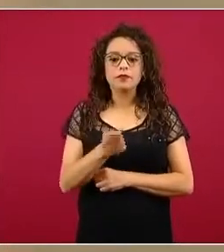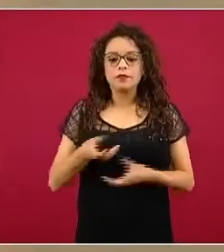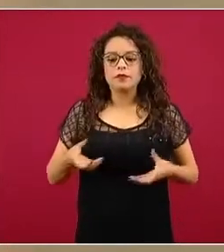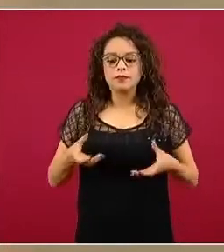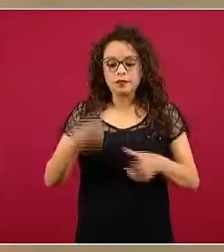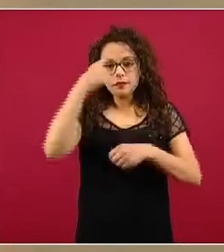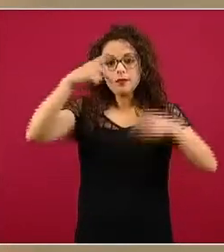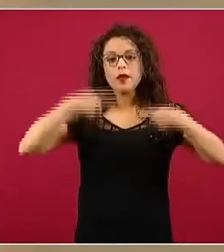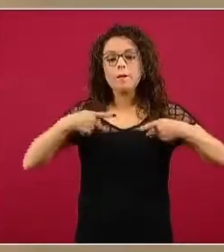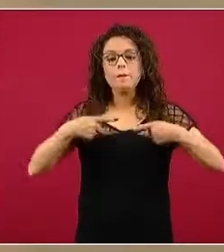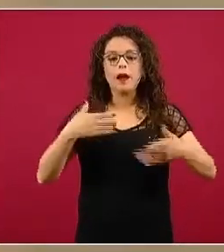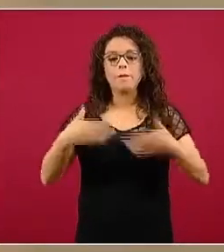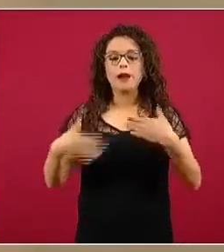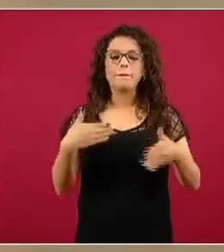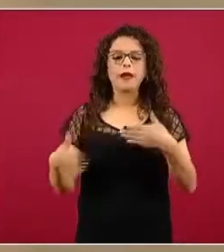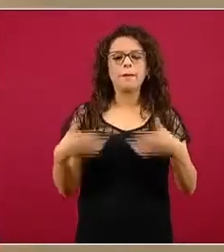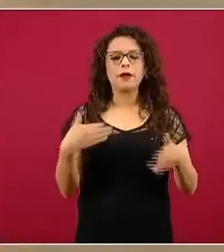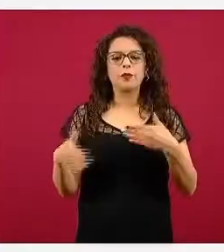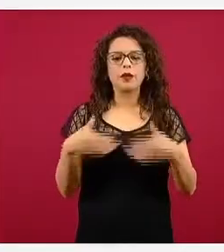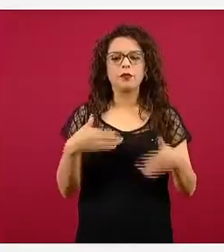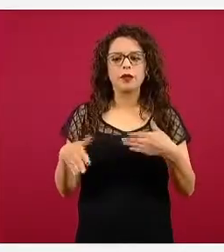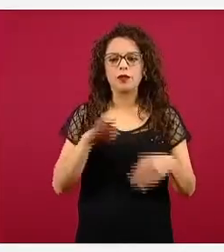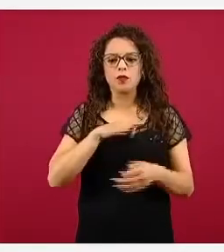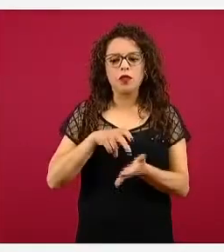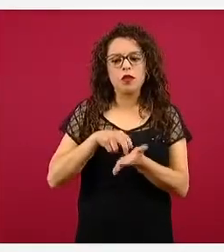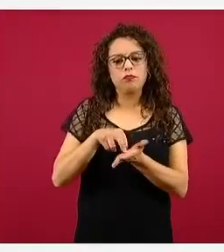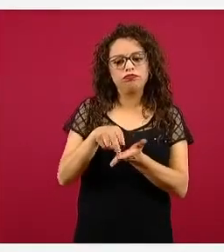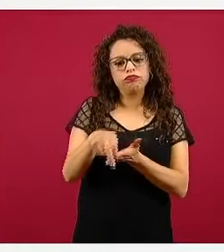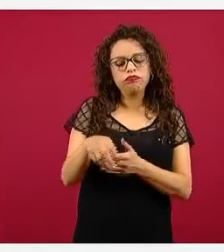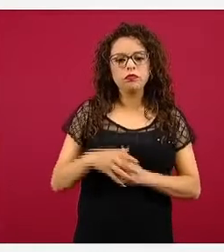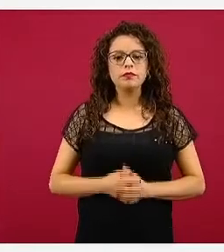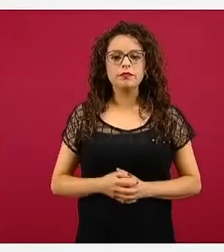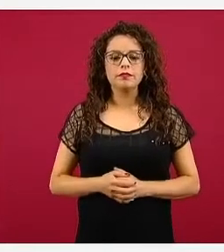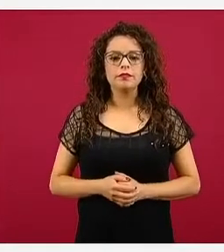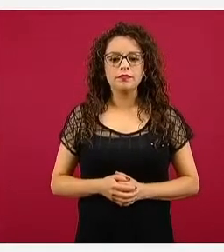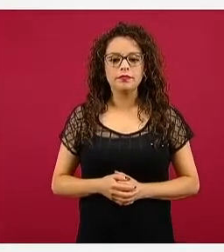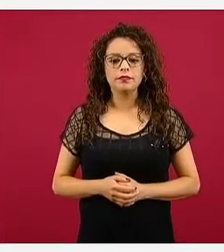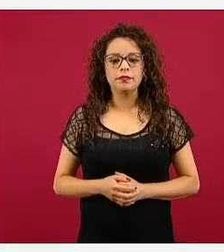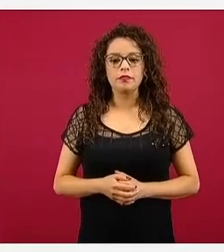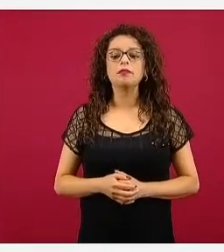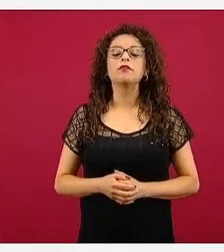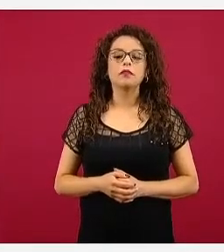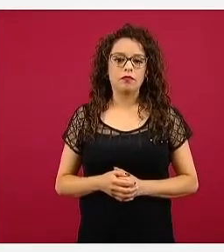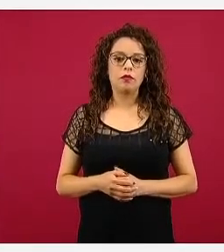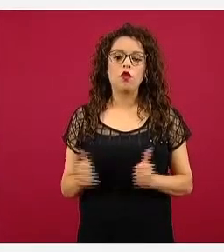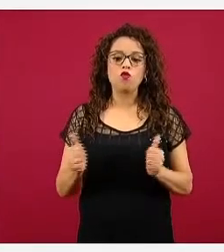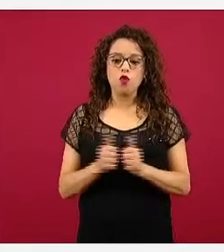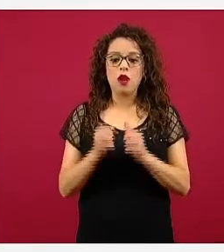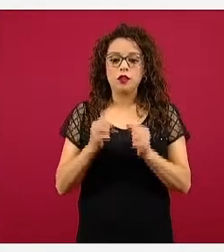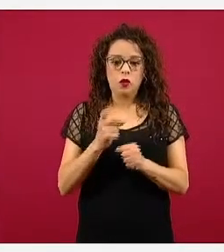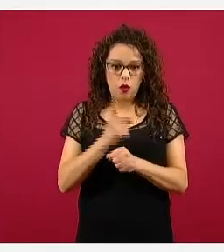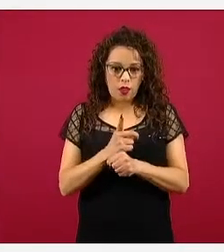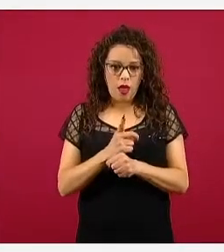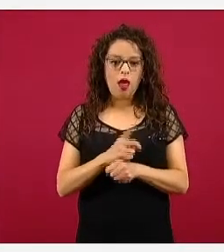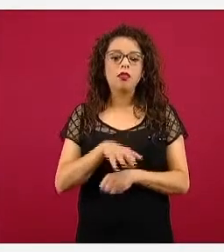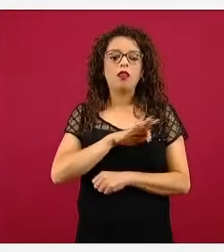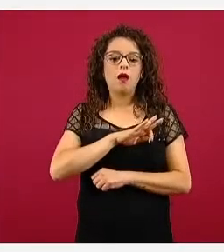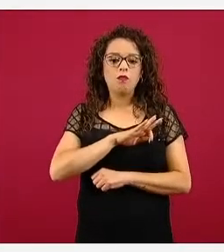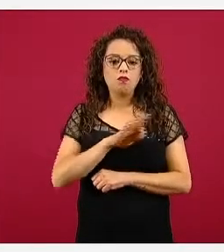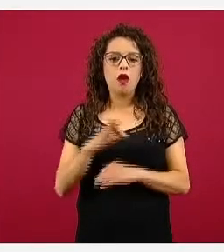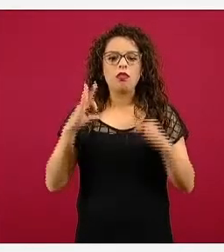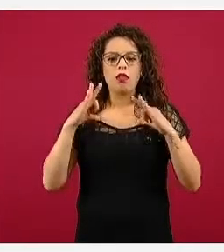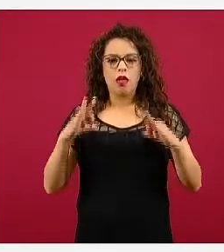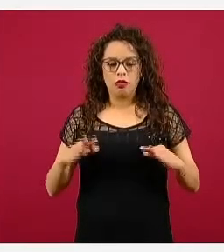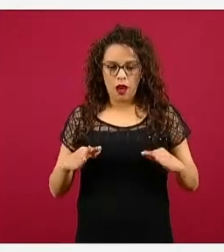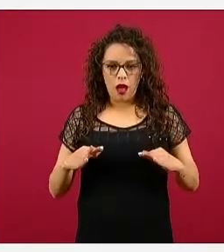calles justamente para que las personas pudieran caminar con más espacio, pudieran estar al aire libre, no estar en